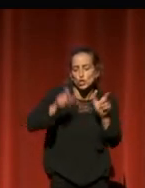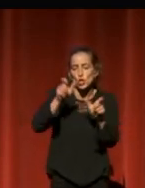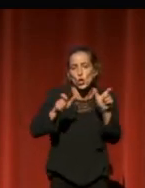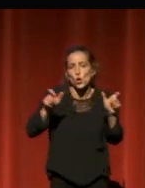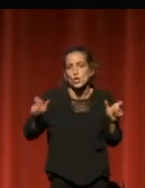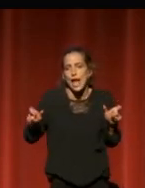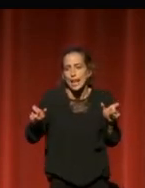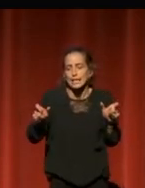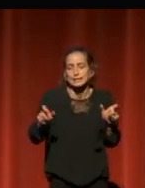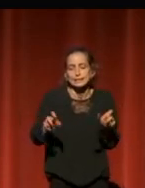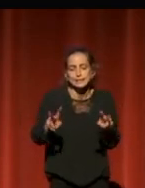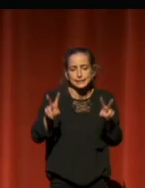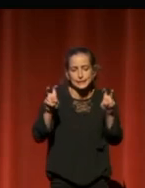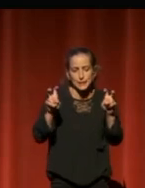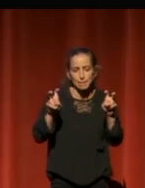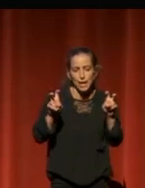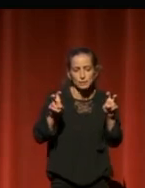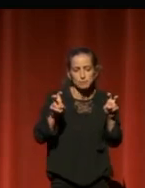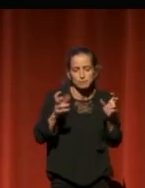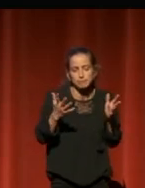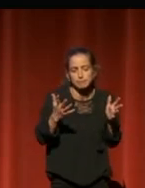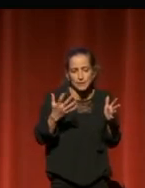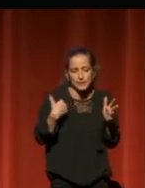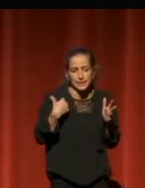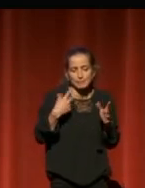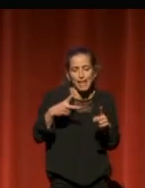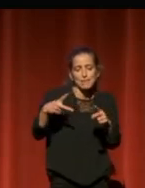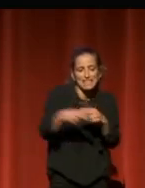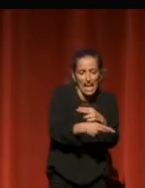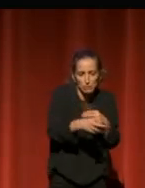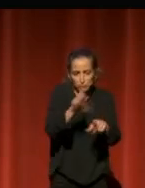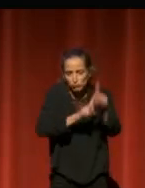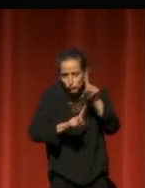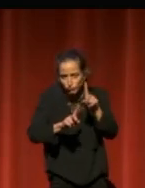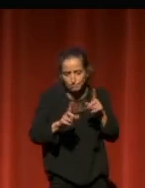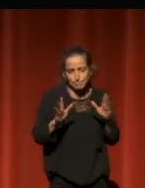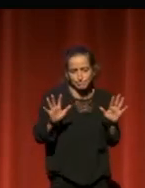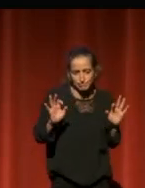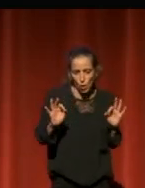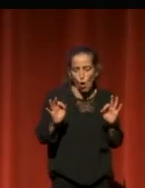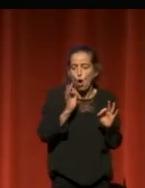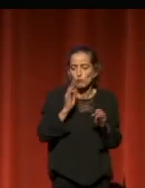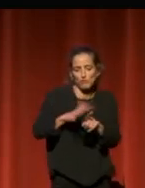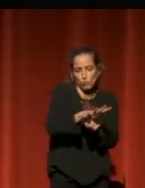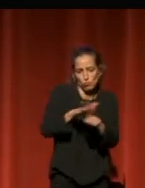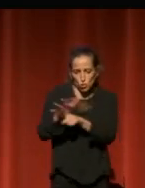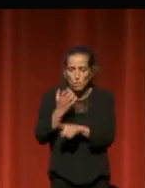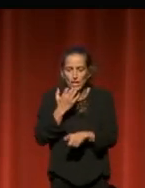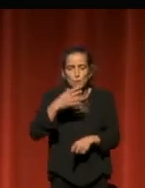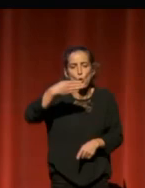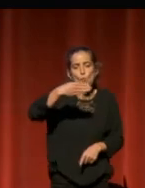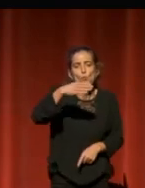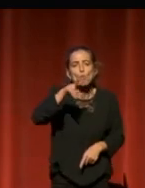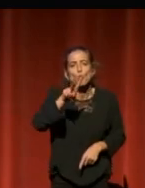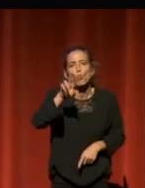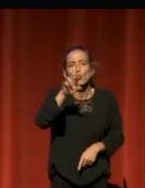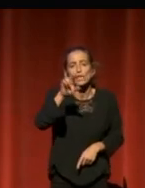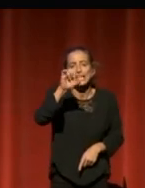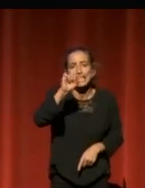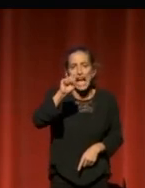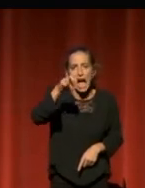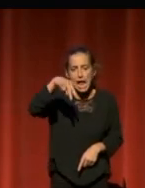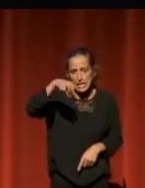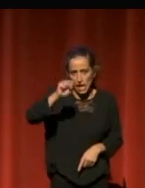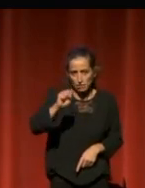las injerencias que decías. Es burriana el pueblo, se puede decir. Es burriana en la Comunidad Valenciana. El pueblo y otros. Y hay pasa más. Que ese es